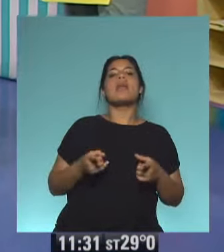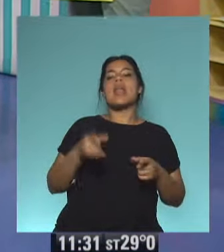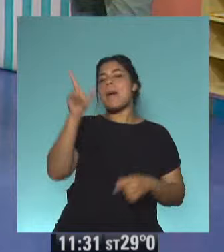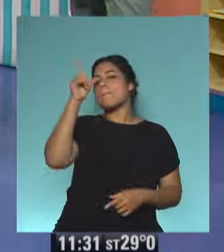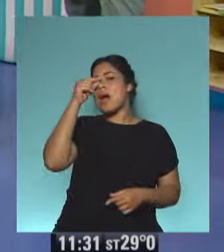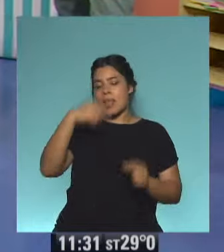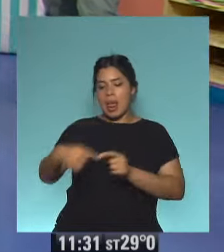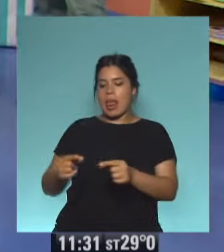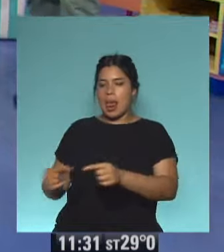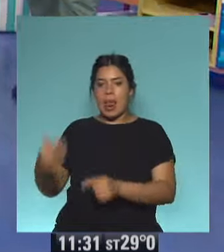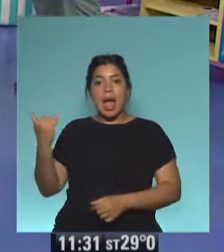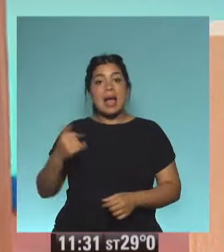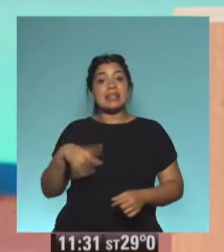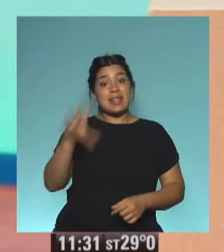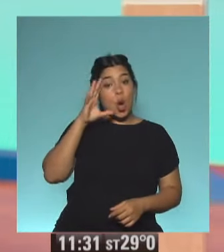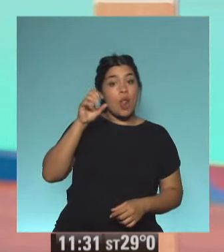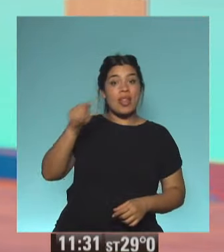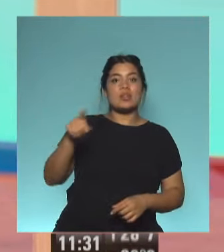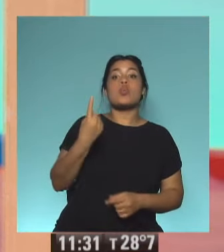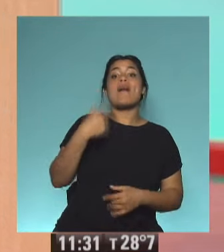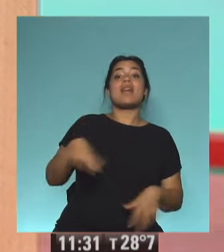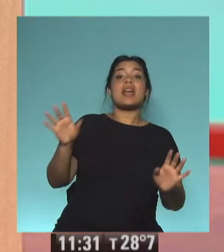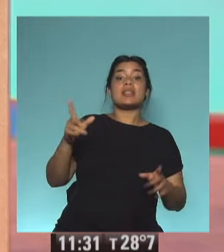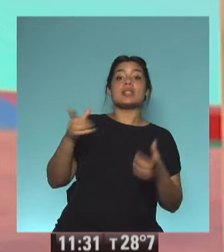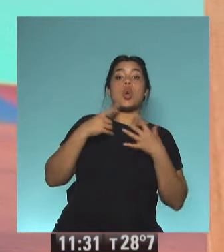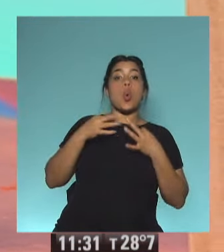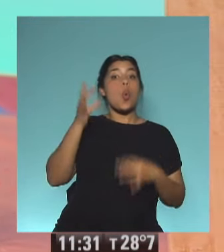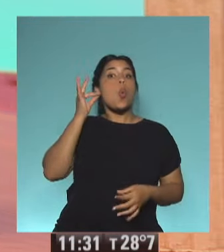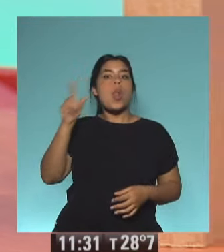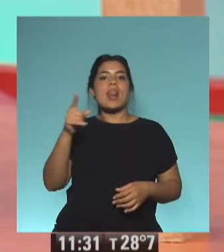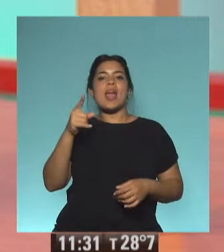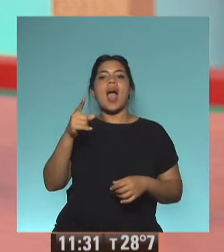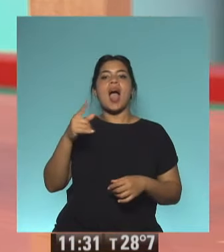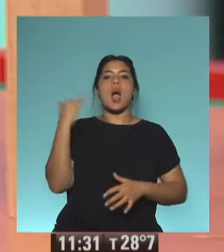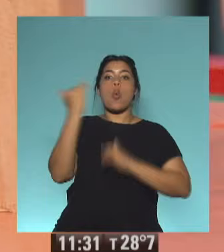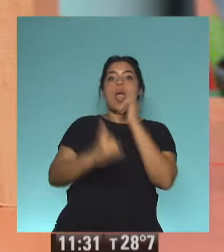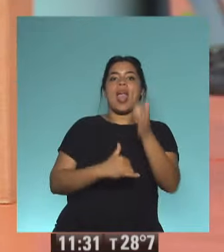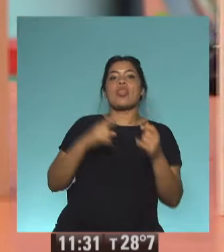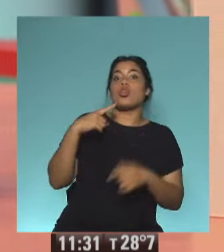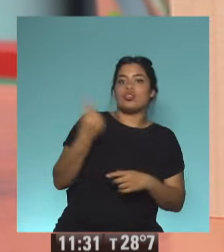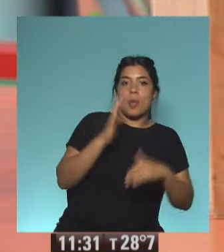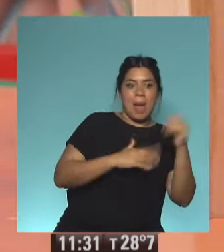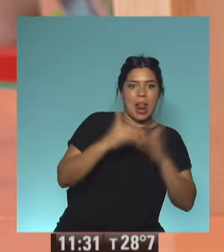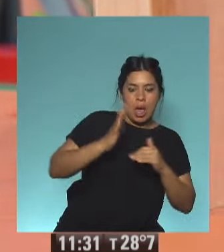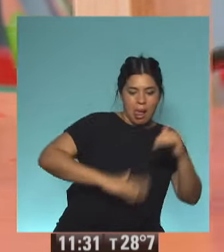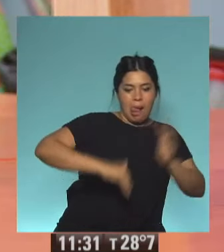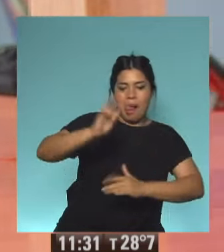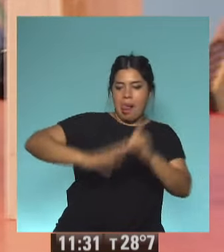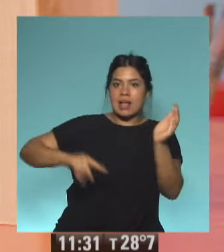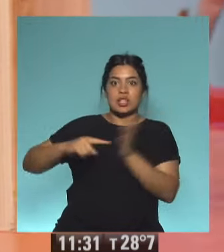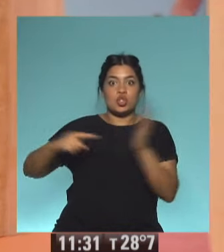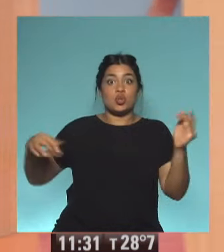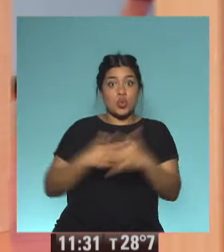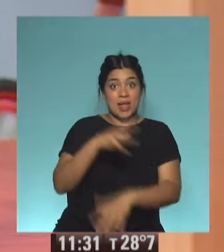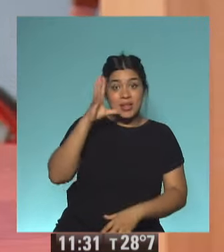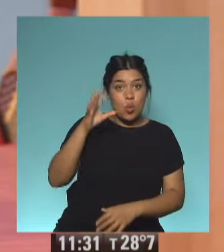si se acuerdan que una vez Juli nos leyó un cuento y nosotros fuimos fabricando cosas con esto y estuvo buenísimo. Sí, que armaron una ciudad enorme. ¿Se acuerdan que